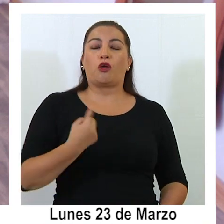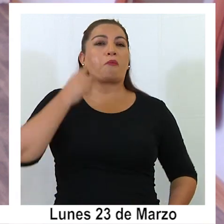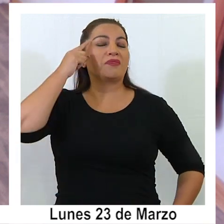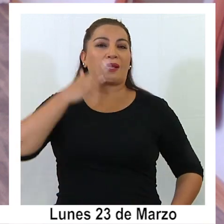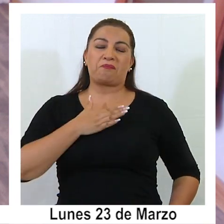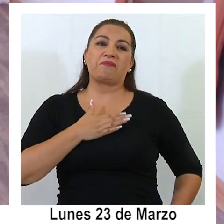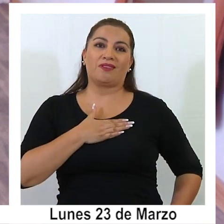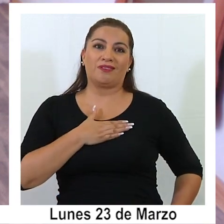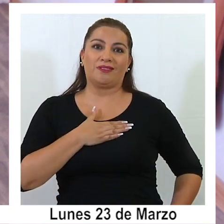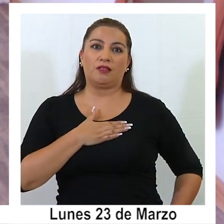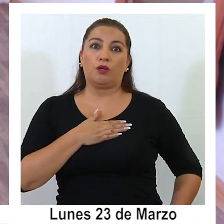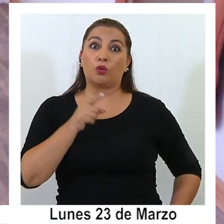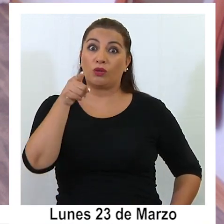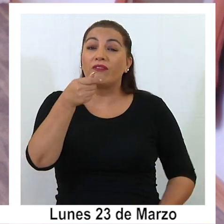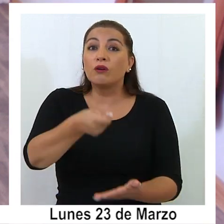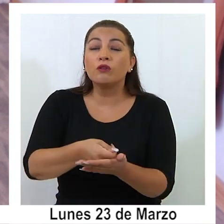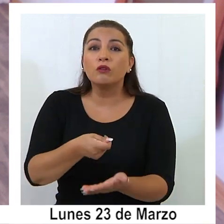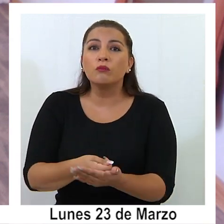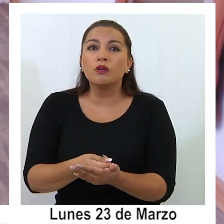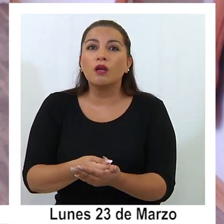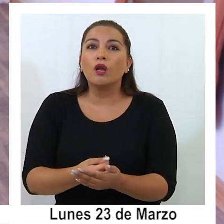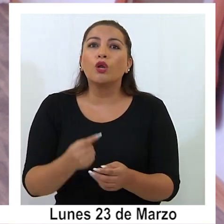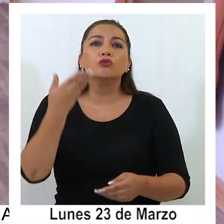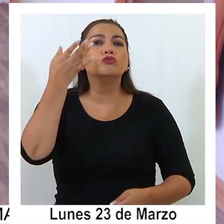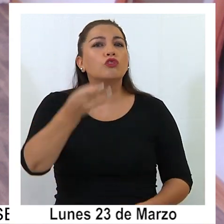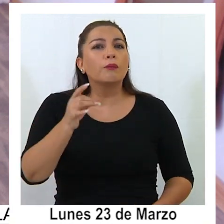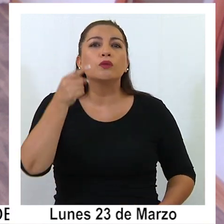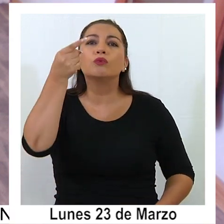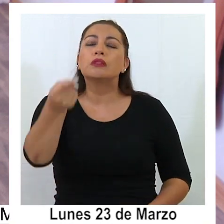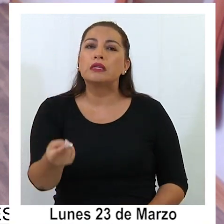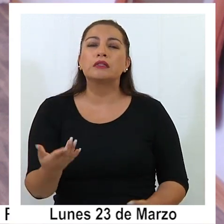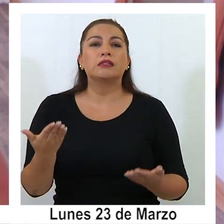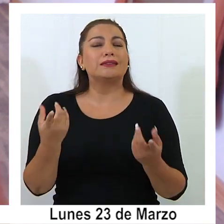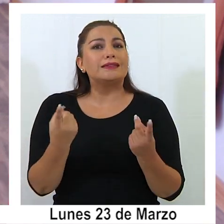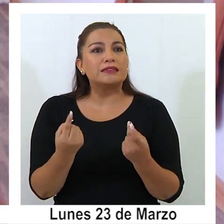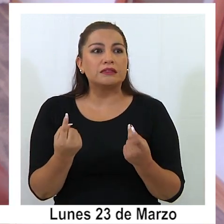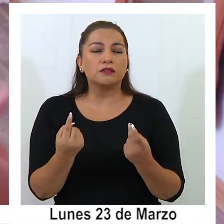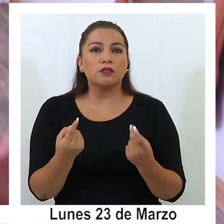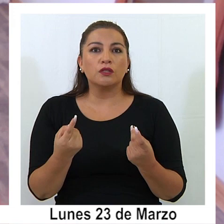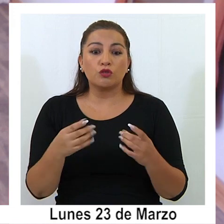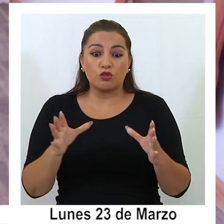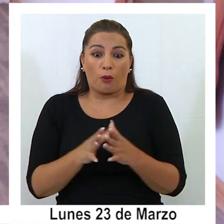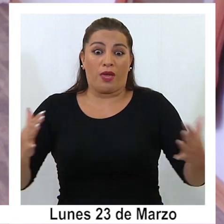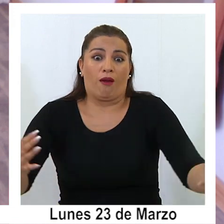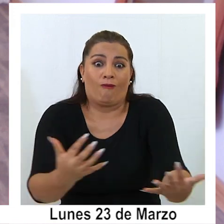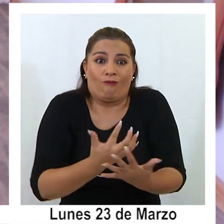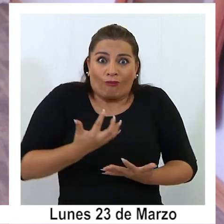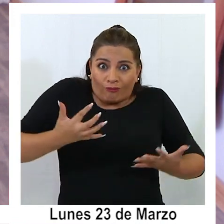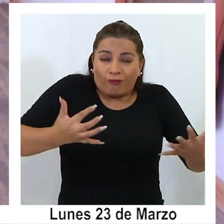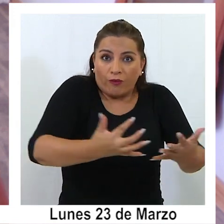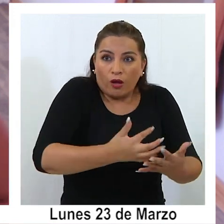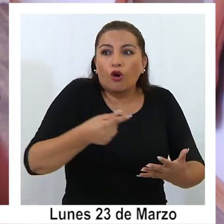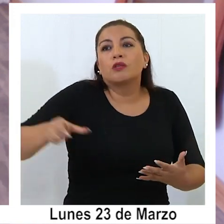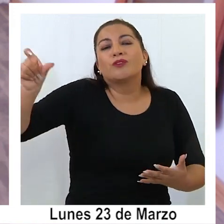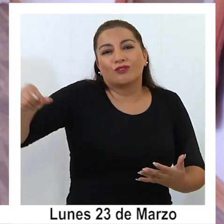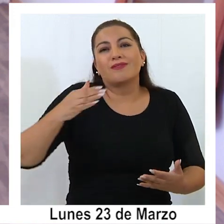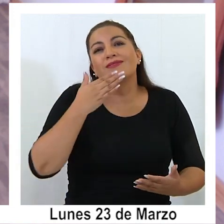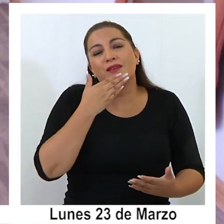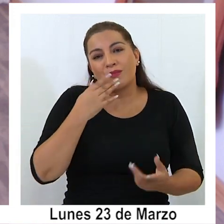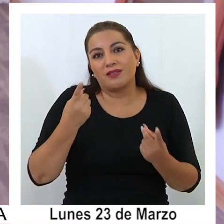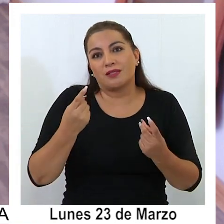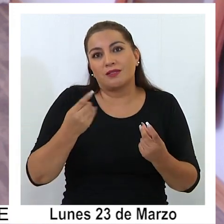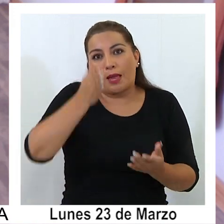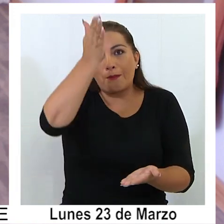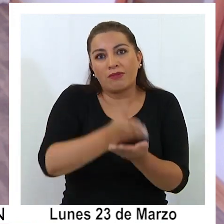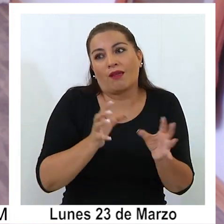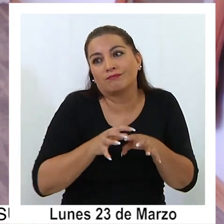individualistas. Y cuando vaya a comprar, compre lo que sea necesario. Piense que todo lo que usted está acaparando, quizá otra persona lo puede necesitar, y se